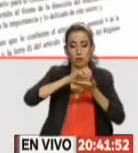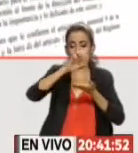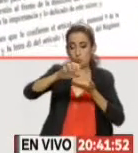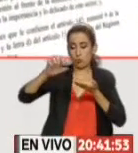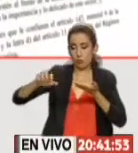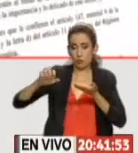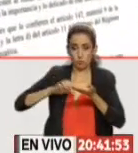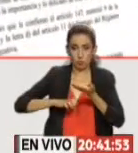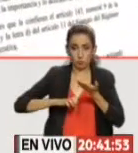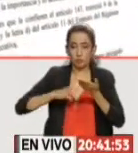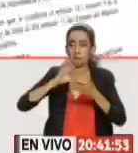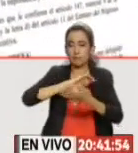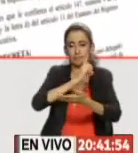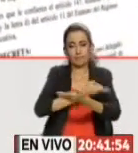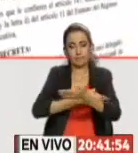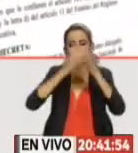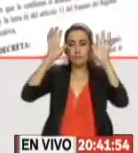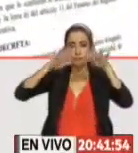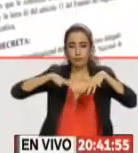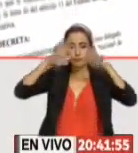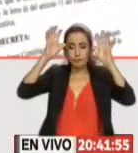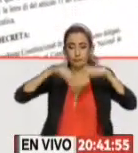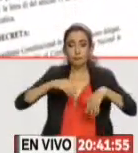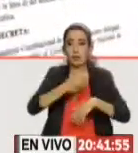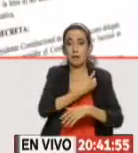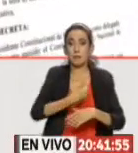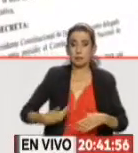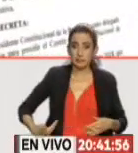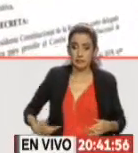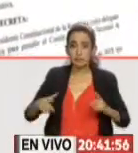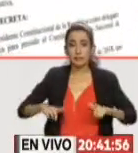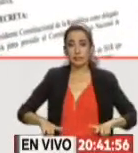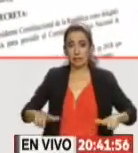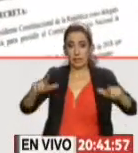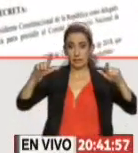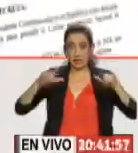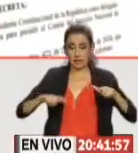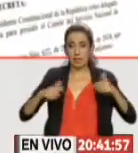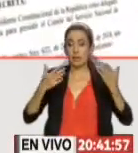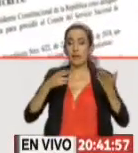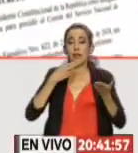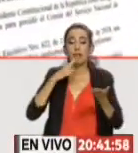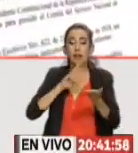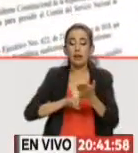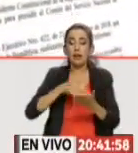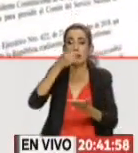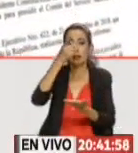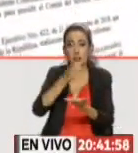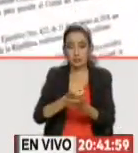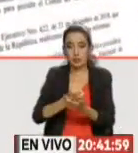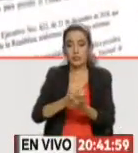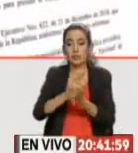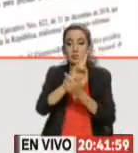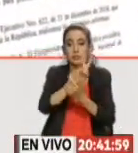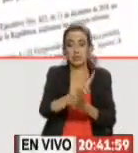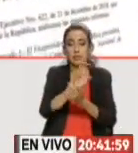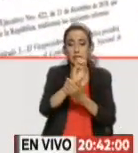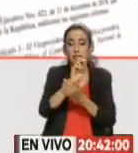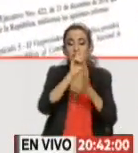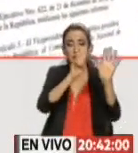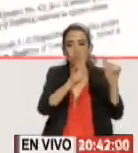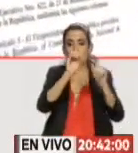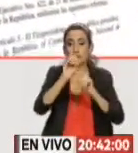país a causa de la fuerte temporada invernal, el presidente de la República, Lenín Moreno, mediante decreto ejecutivo 707, designó